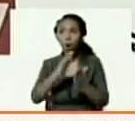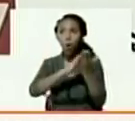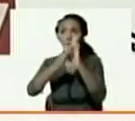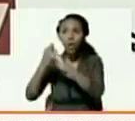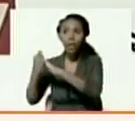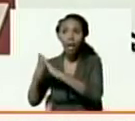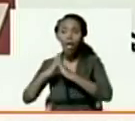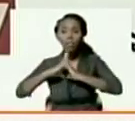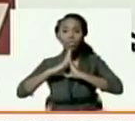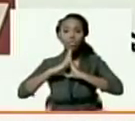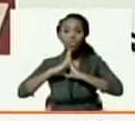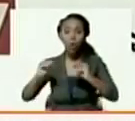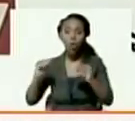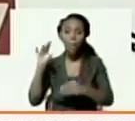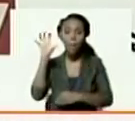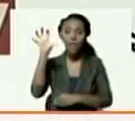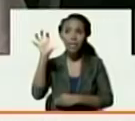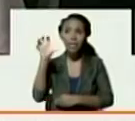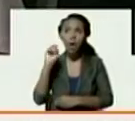comunidades en todo el país.